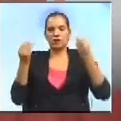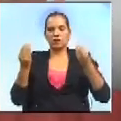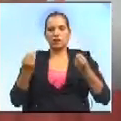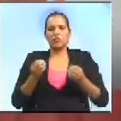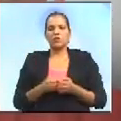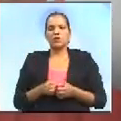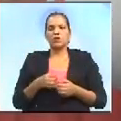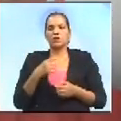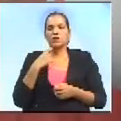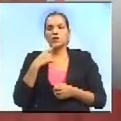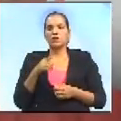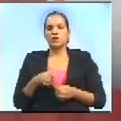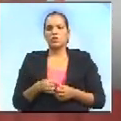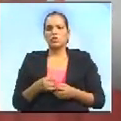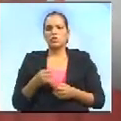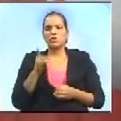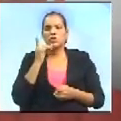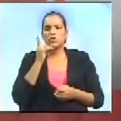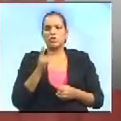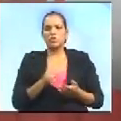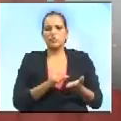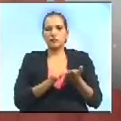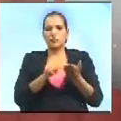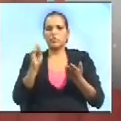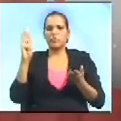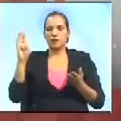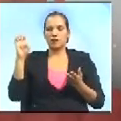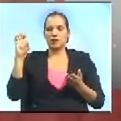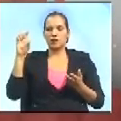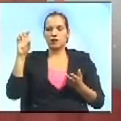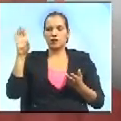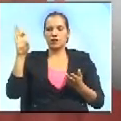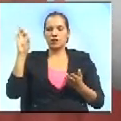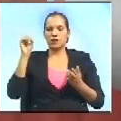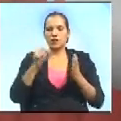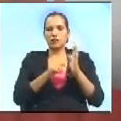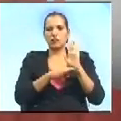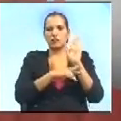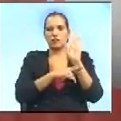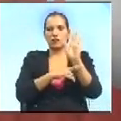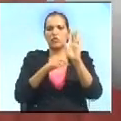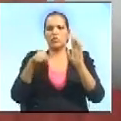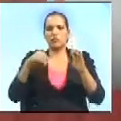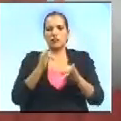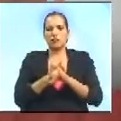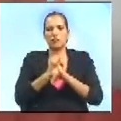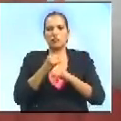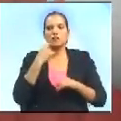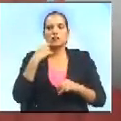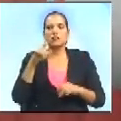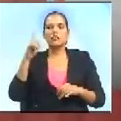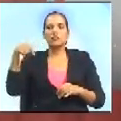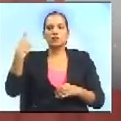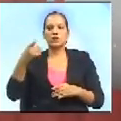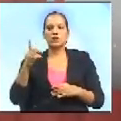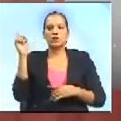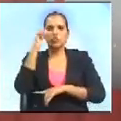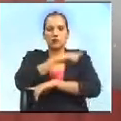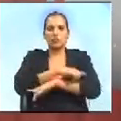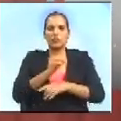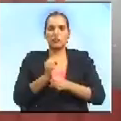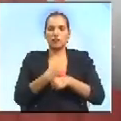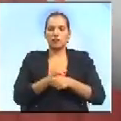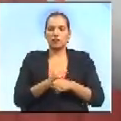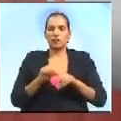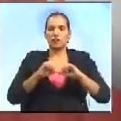casi inminente. Así lo dio a conocer Beto Estupiñán, representante de esta entidad, y también manifestó que en los próximos días empezará un proceso